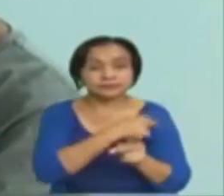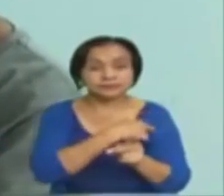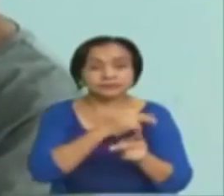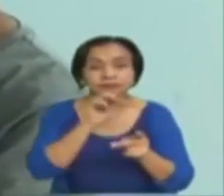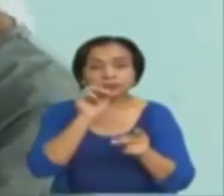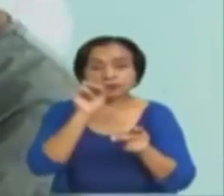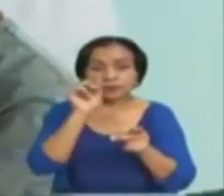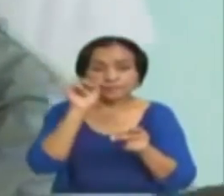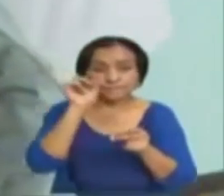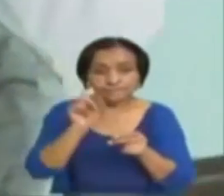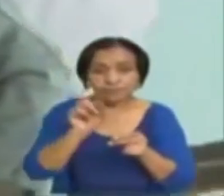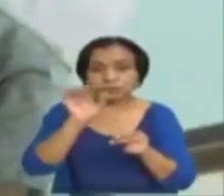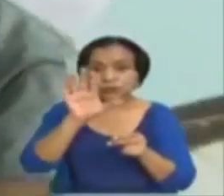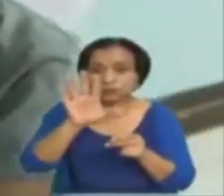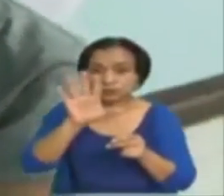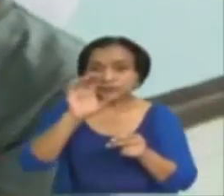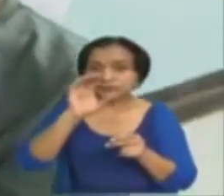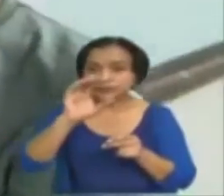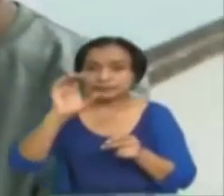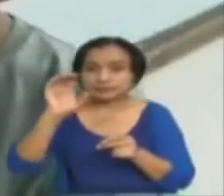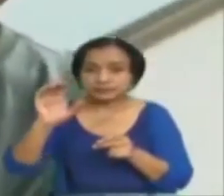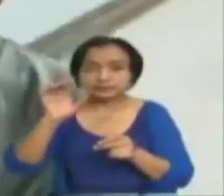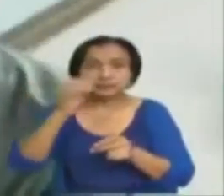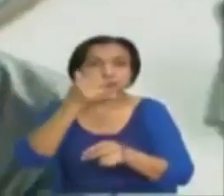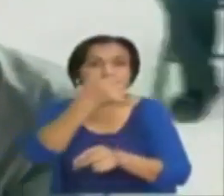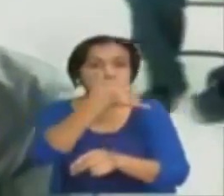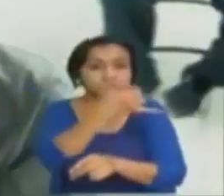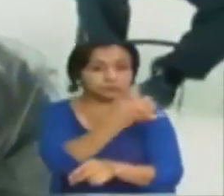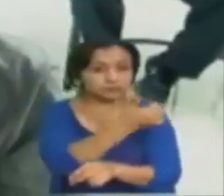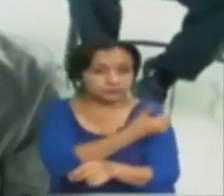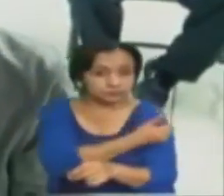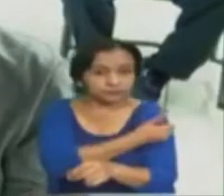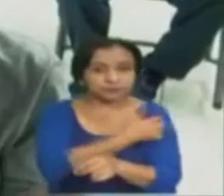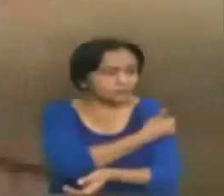la vacunación es voluntaria.